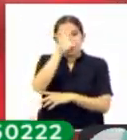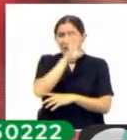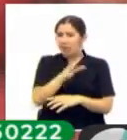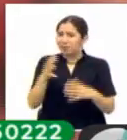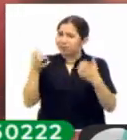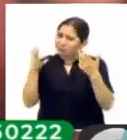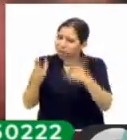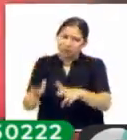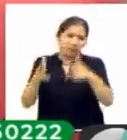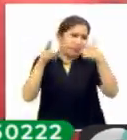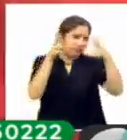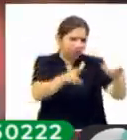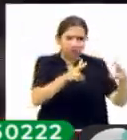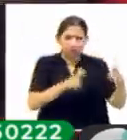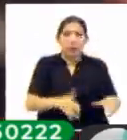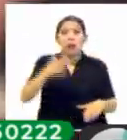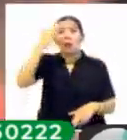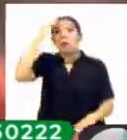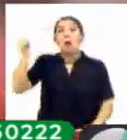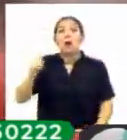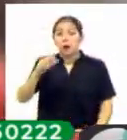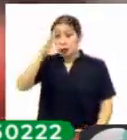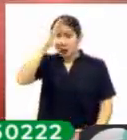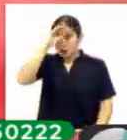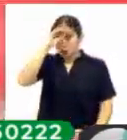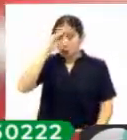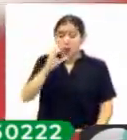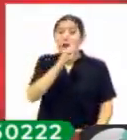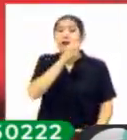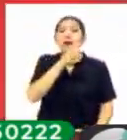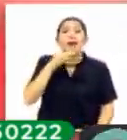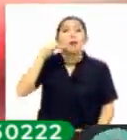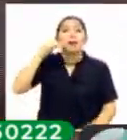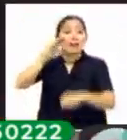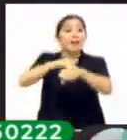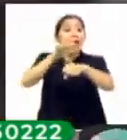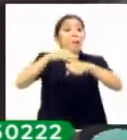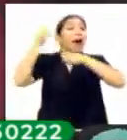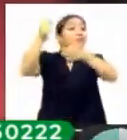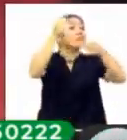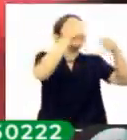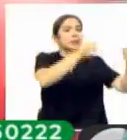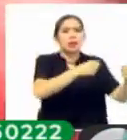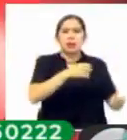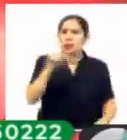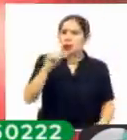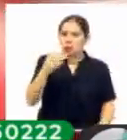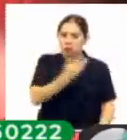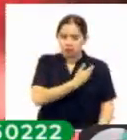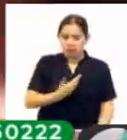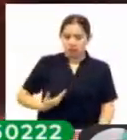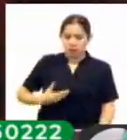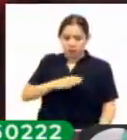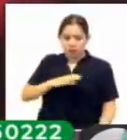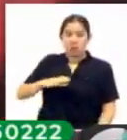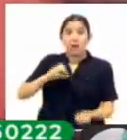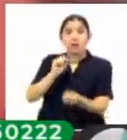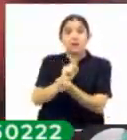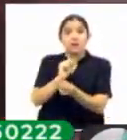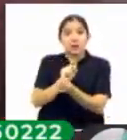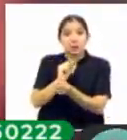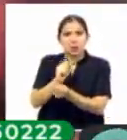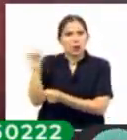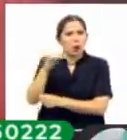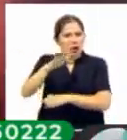de la convocatoria a movilizaciones del candidato de Comunidad Ciudadana, Carlos Mesa, y del presidente del Comité Cívico Pro Santa Cruz, Fernando